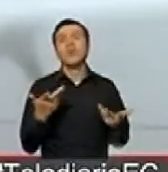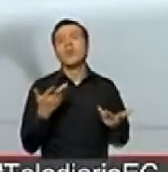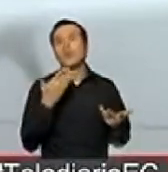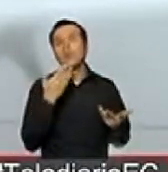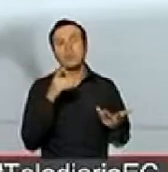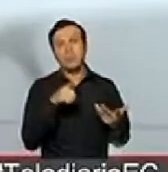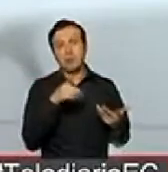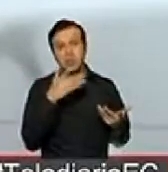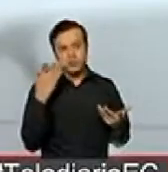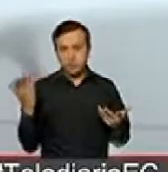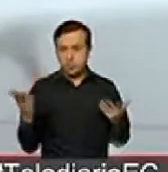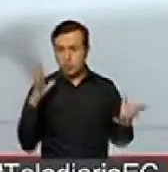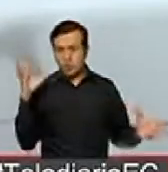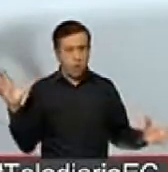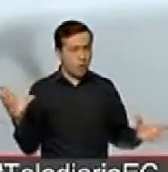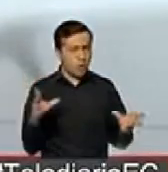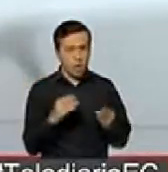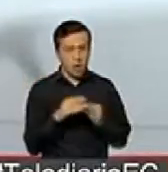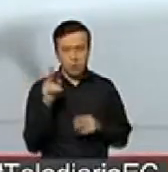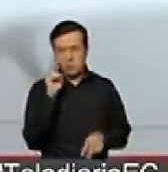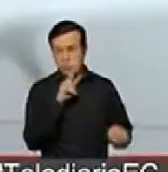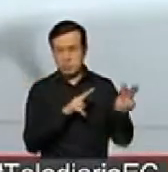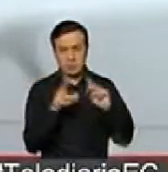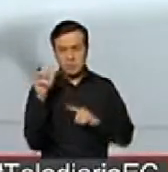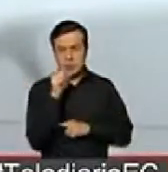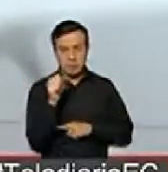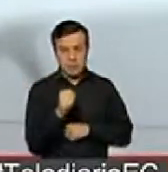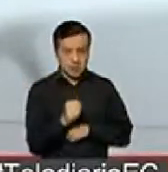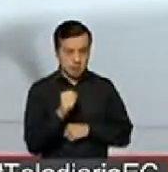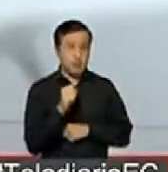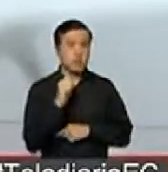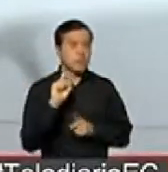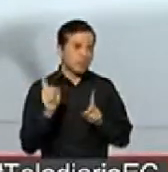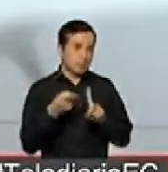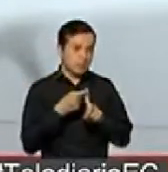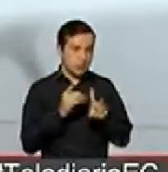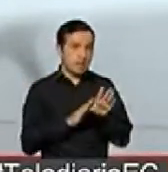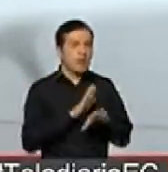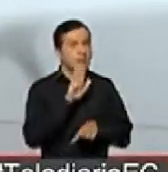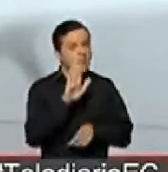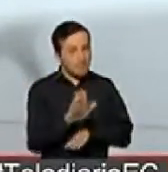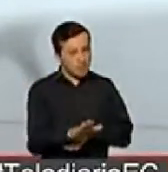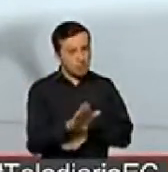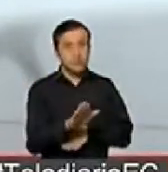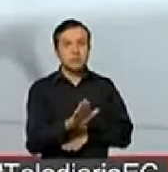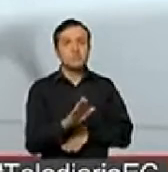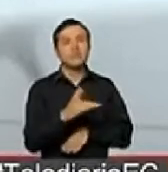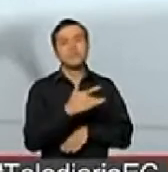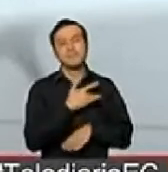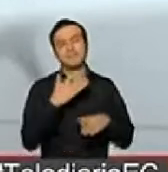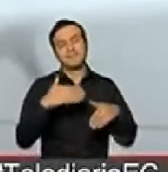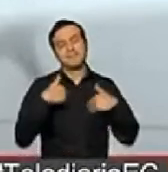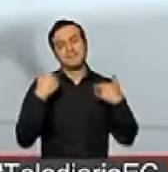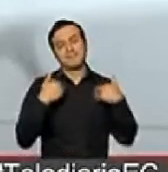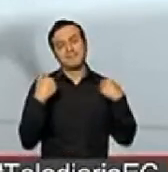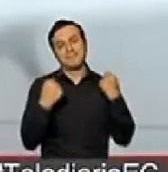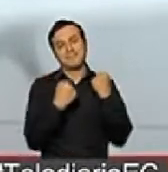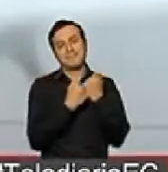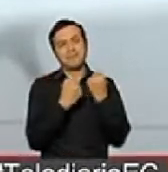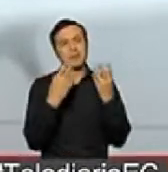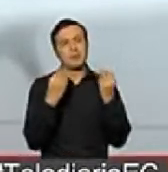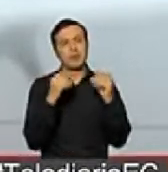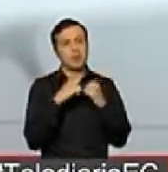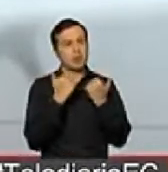tanto víctimas como agresores y demás. Entonces, creo que es una primera puerta que se abre. Estoy contenta por el aporte que han hecho